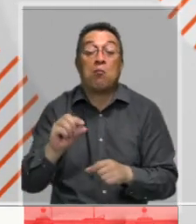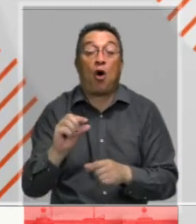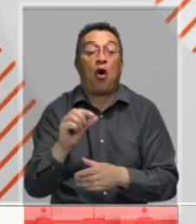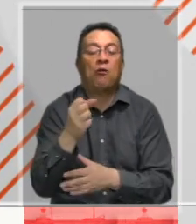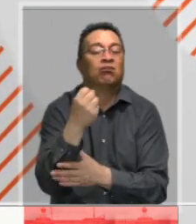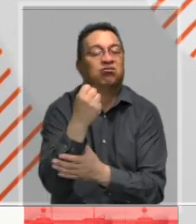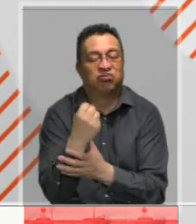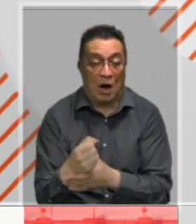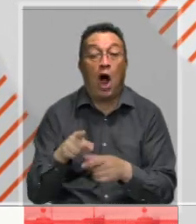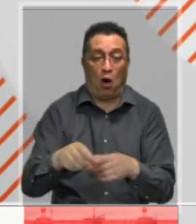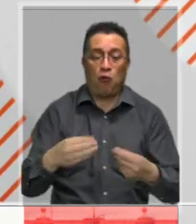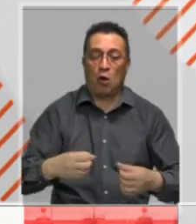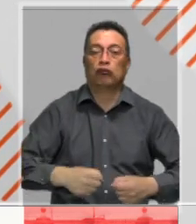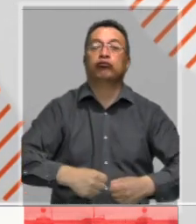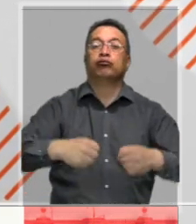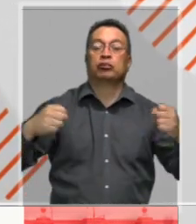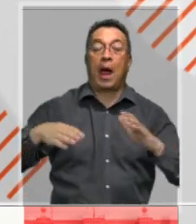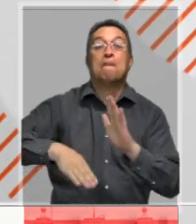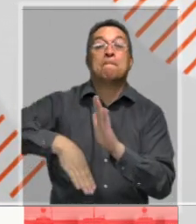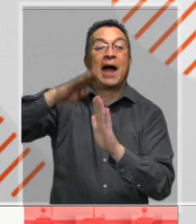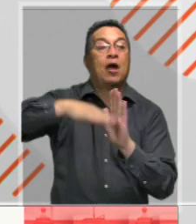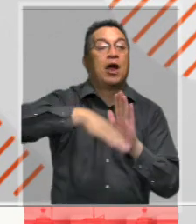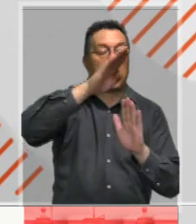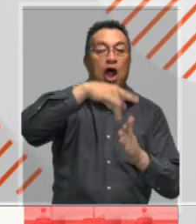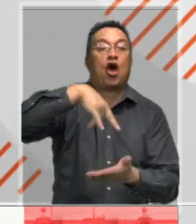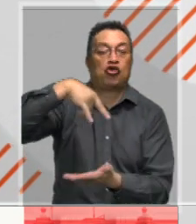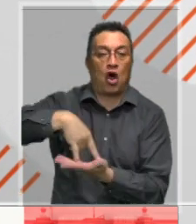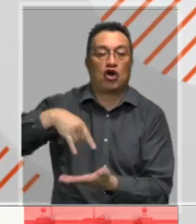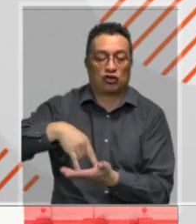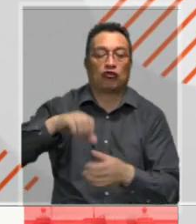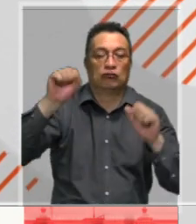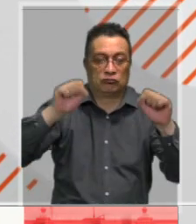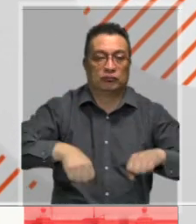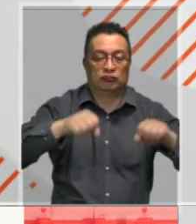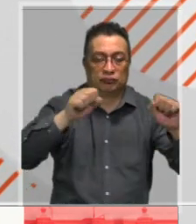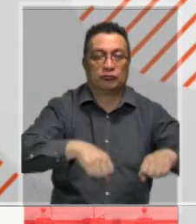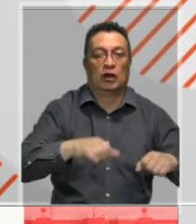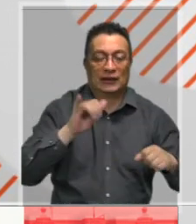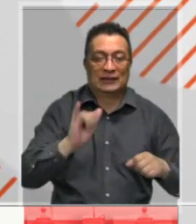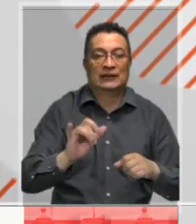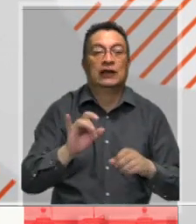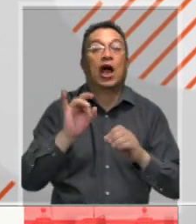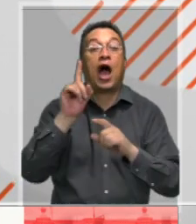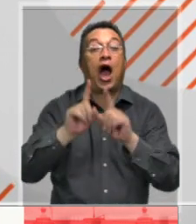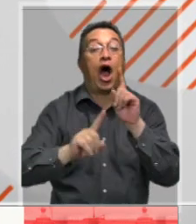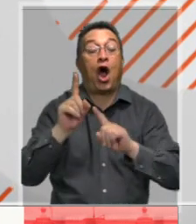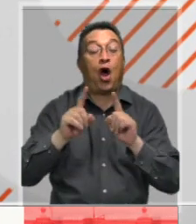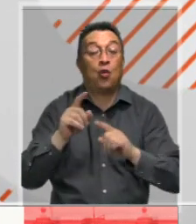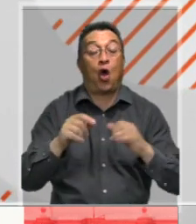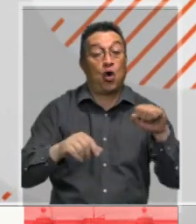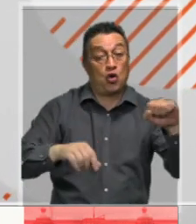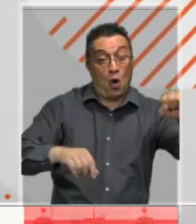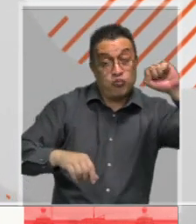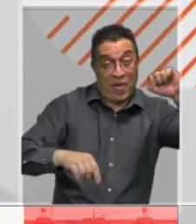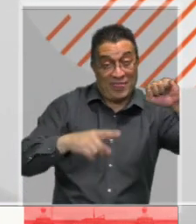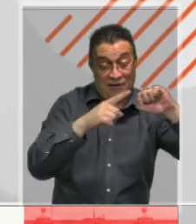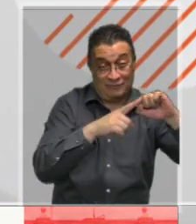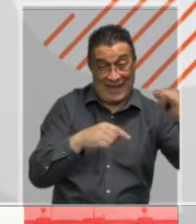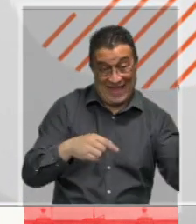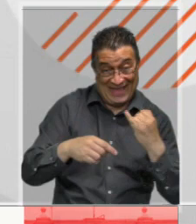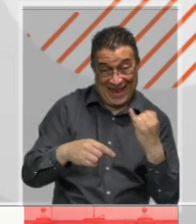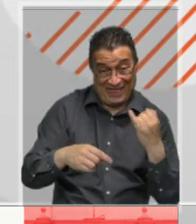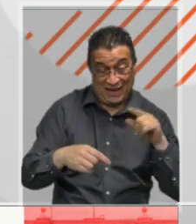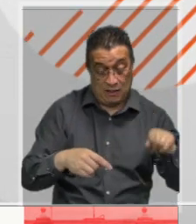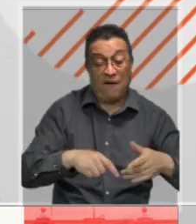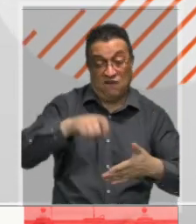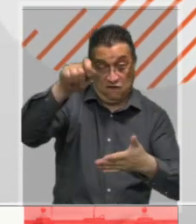tiende a flotar en términos de la mayoría del Congreso, porque están crujiendo desde algunos comunistas que supuestamente